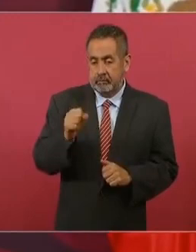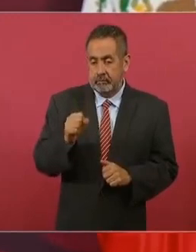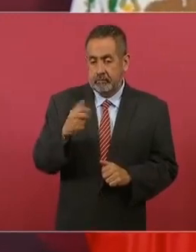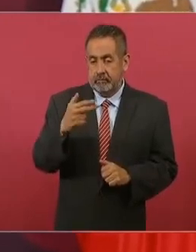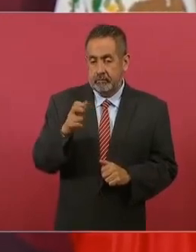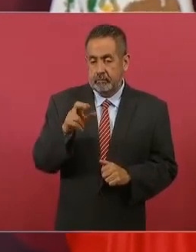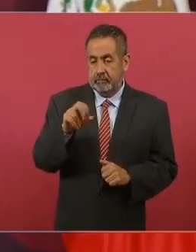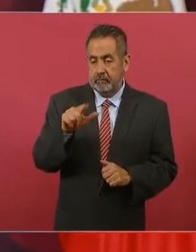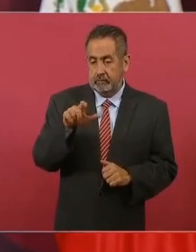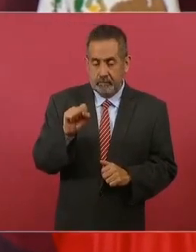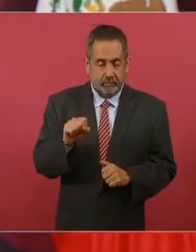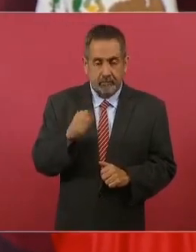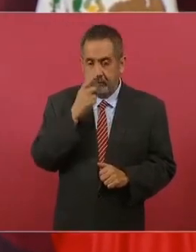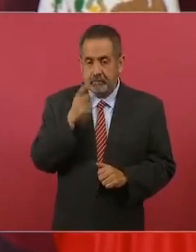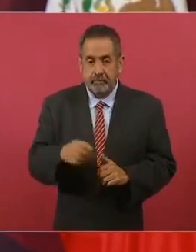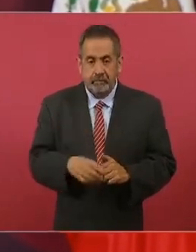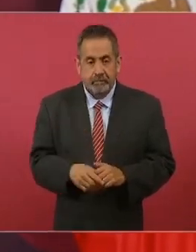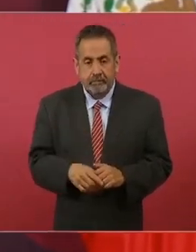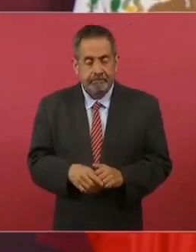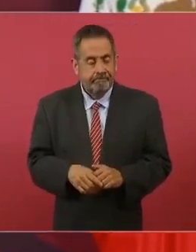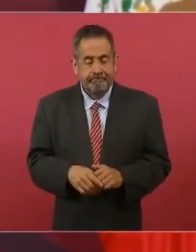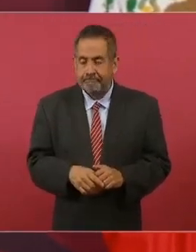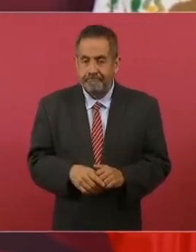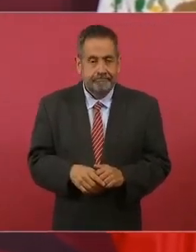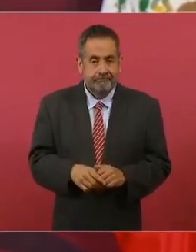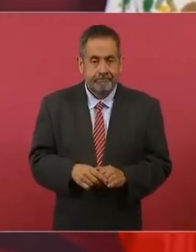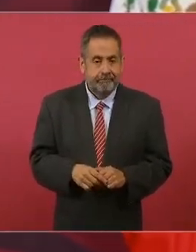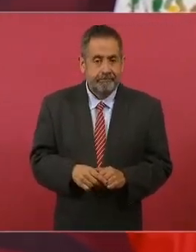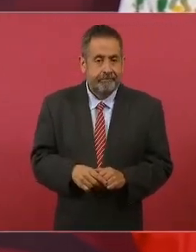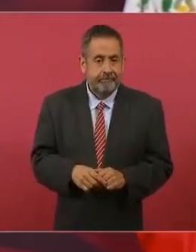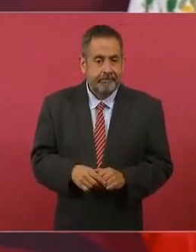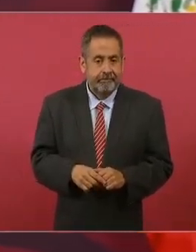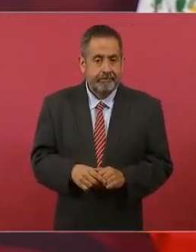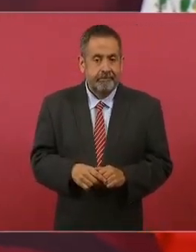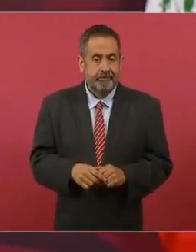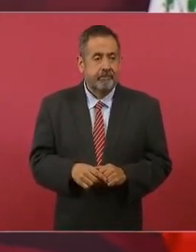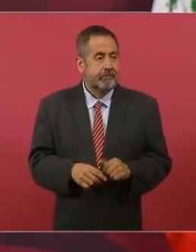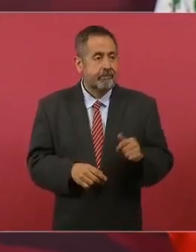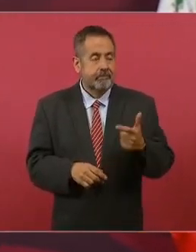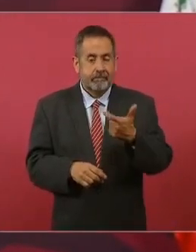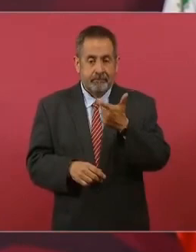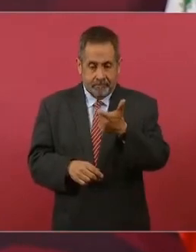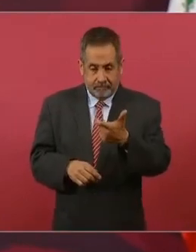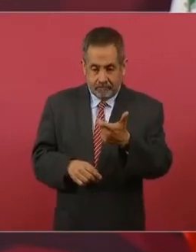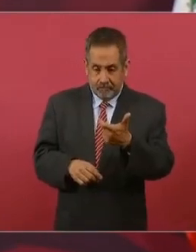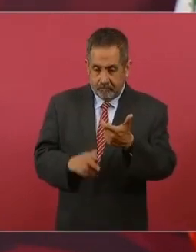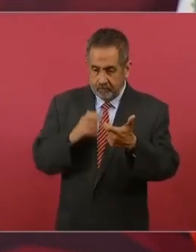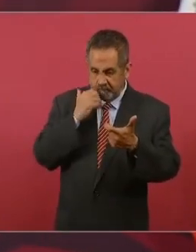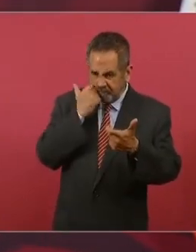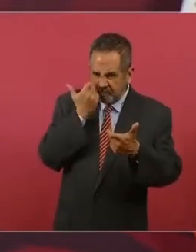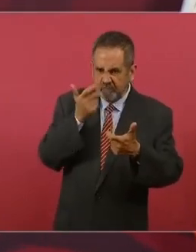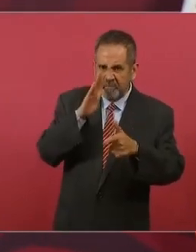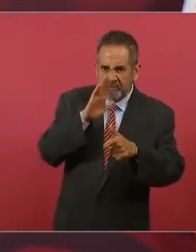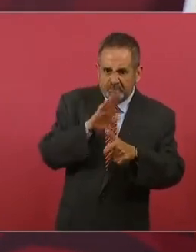Reyes Heroles decía que se olvidaban de que dinero llama dinero.